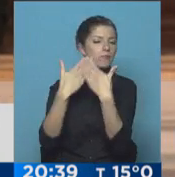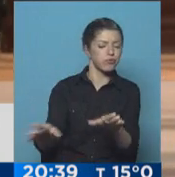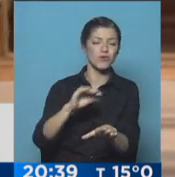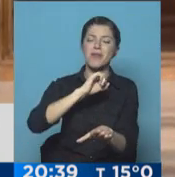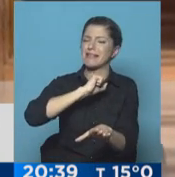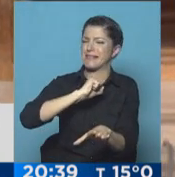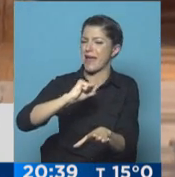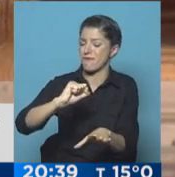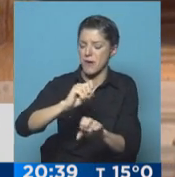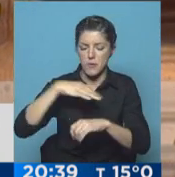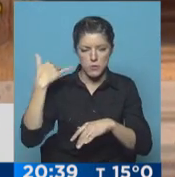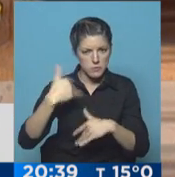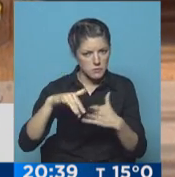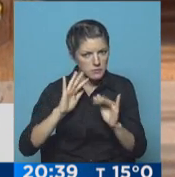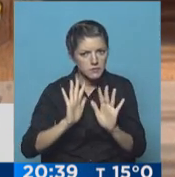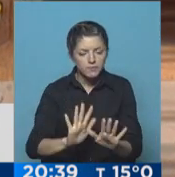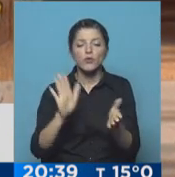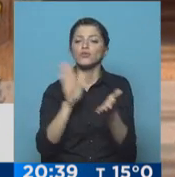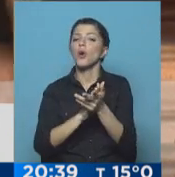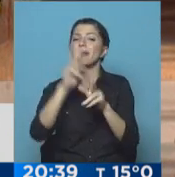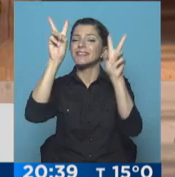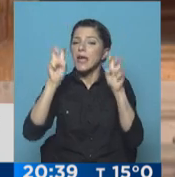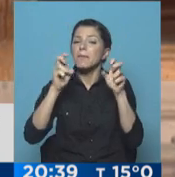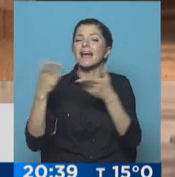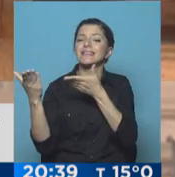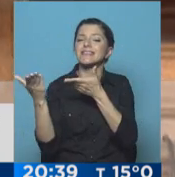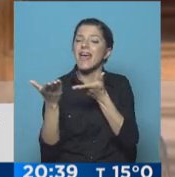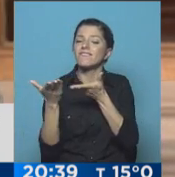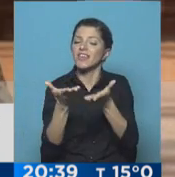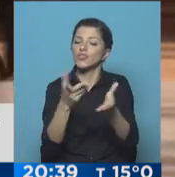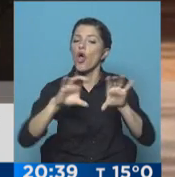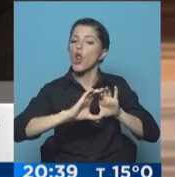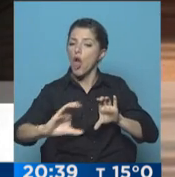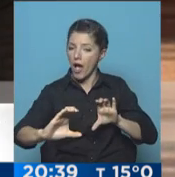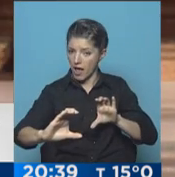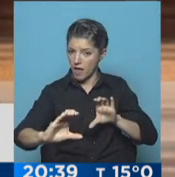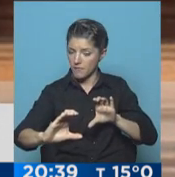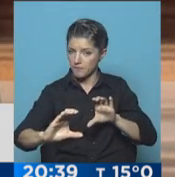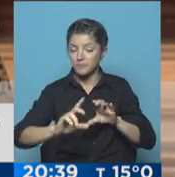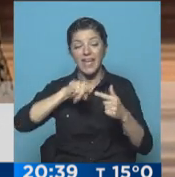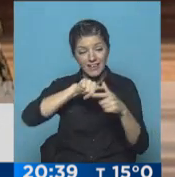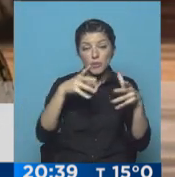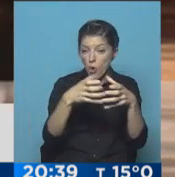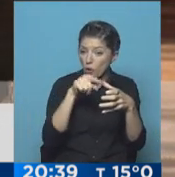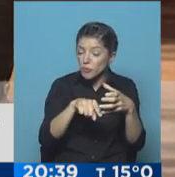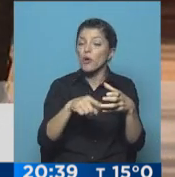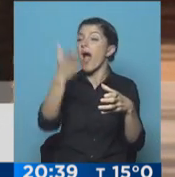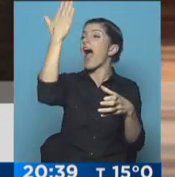importante que se recuerde en materia de servicios cloacales. Del otro lado están los que